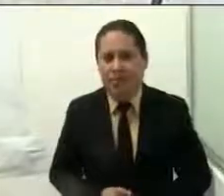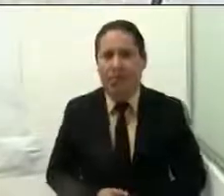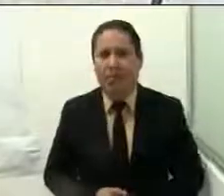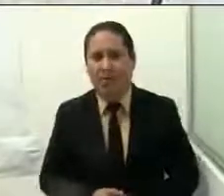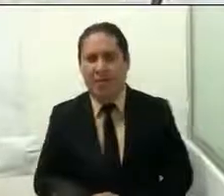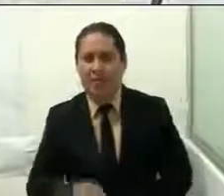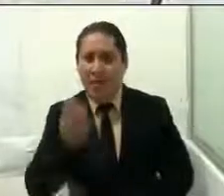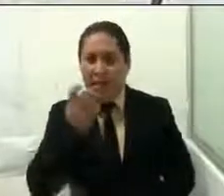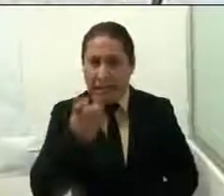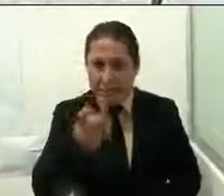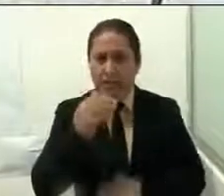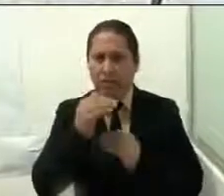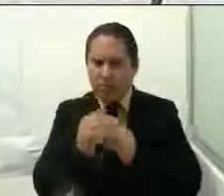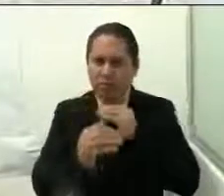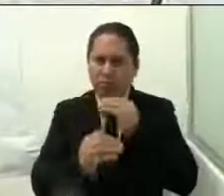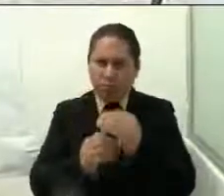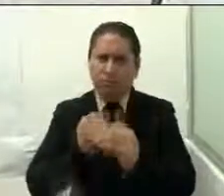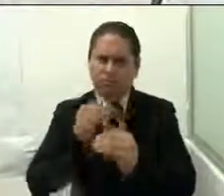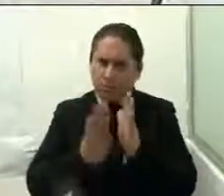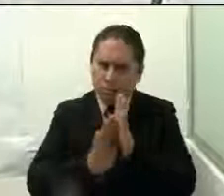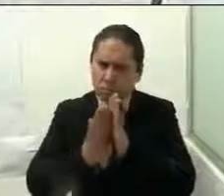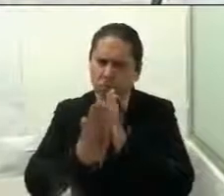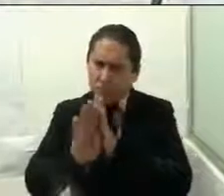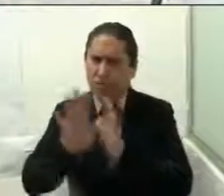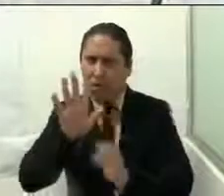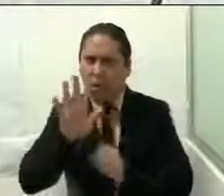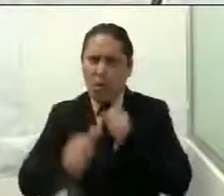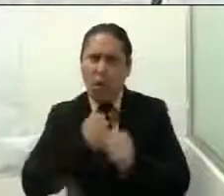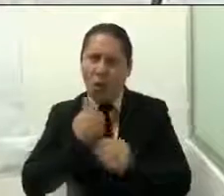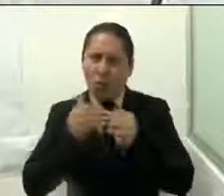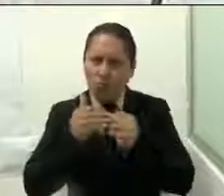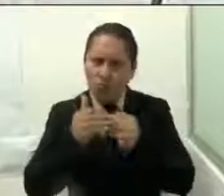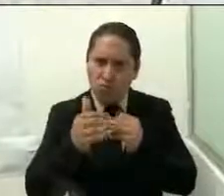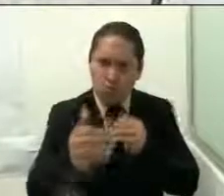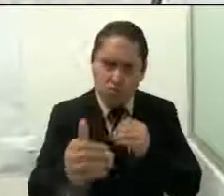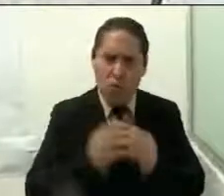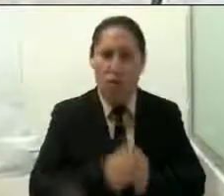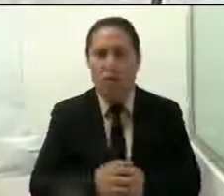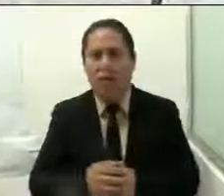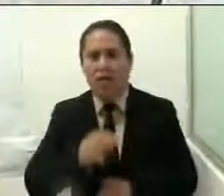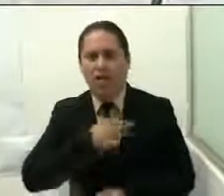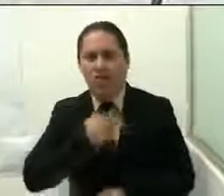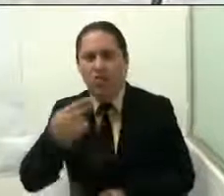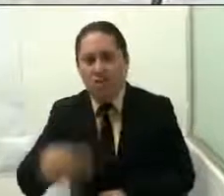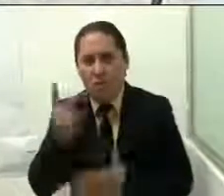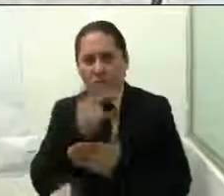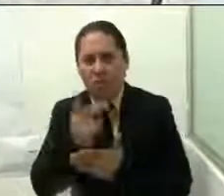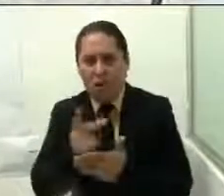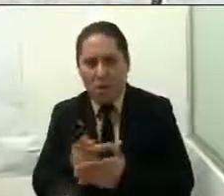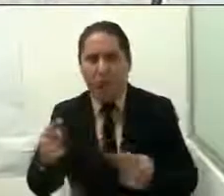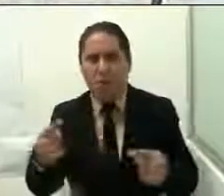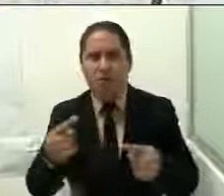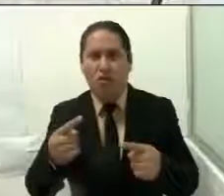fructífera la acción del gobierno en estos cinco años con la cruzada nacional contra el hambre al invertir